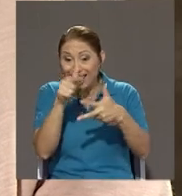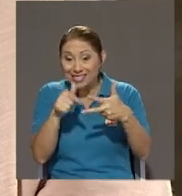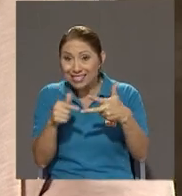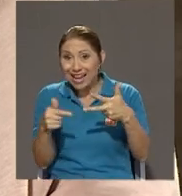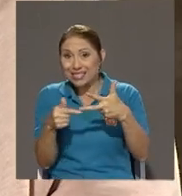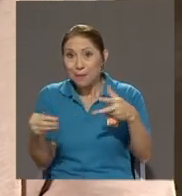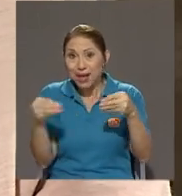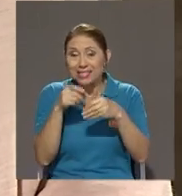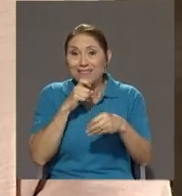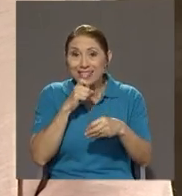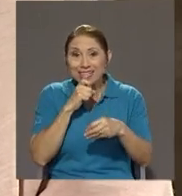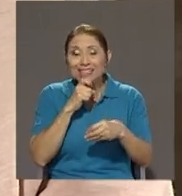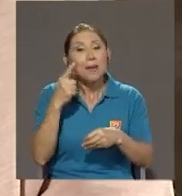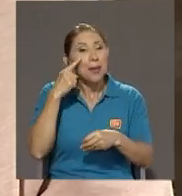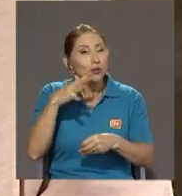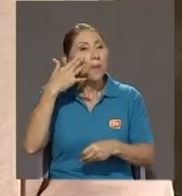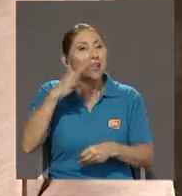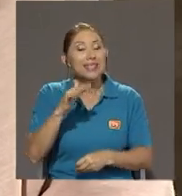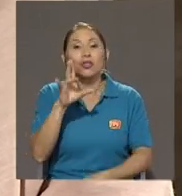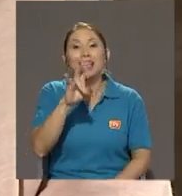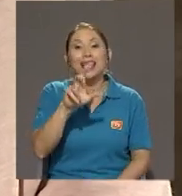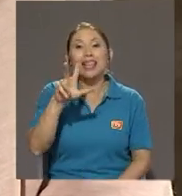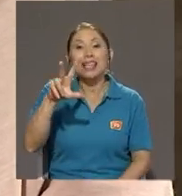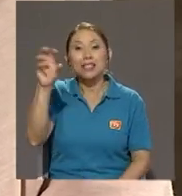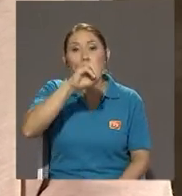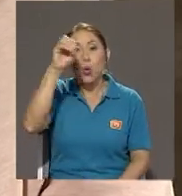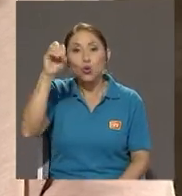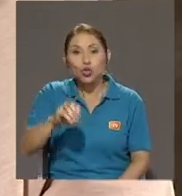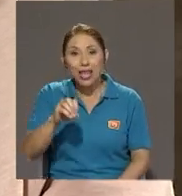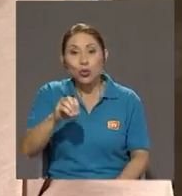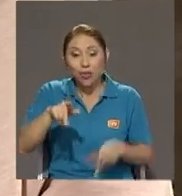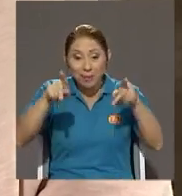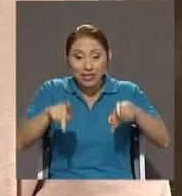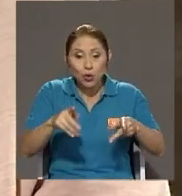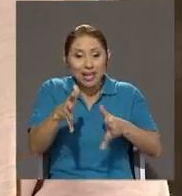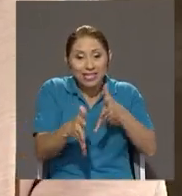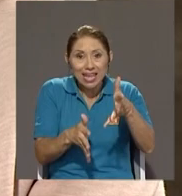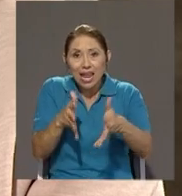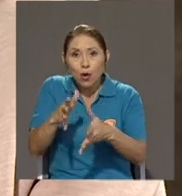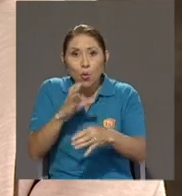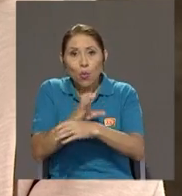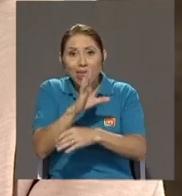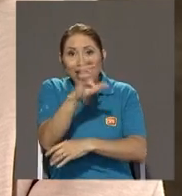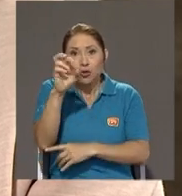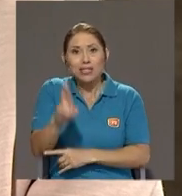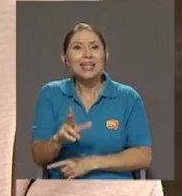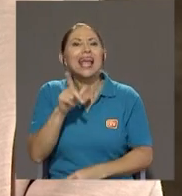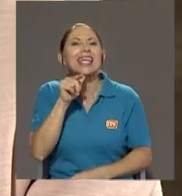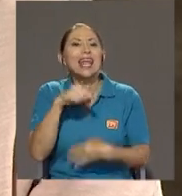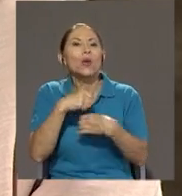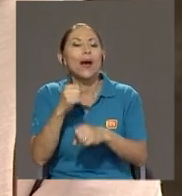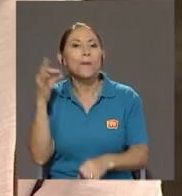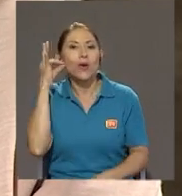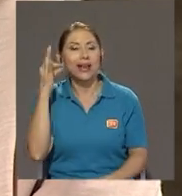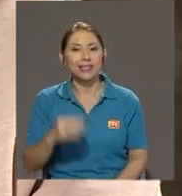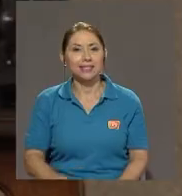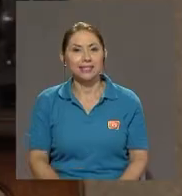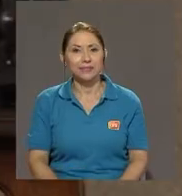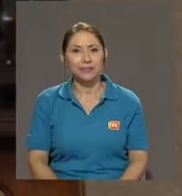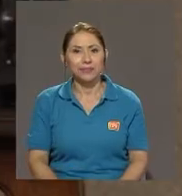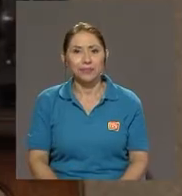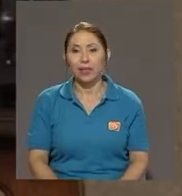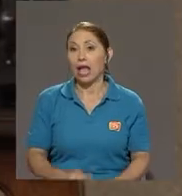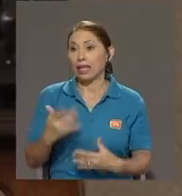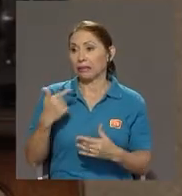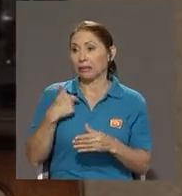cifra muy similar, 73% del cuido que se realiza en los hogares de Costa Rica es realizado por mujeres. Por cierto, déjeme interrumpirla ahí,